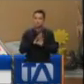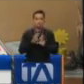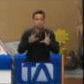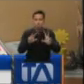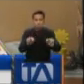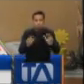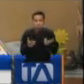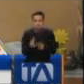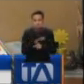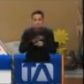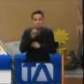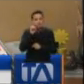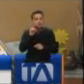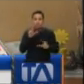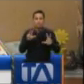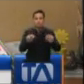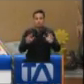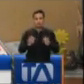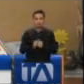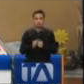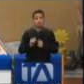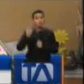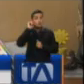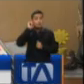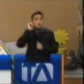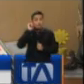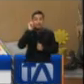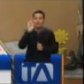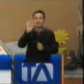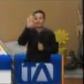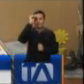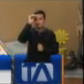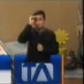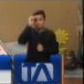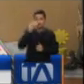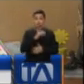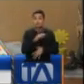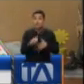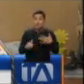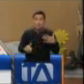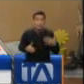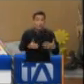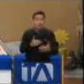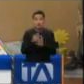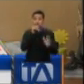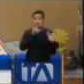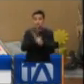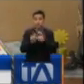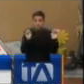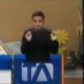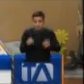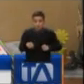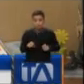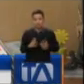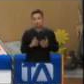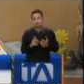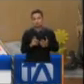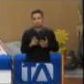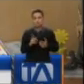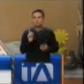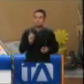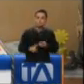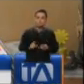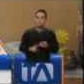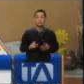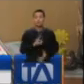sexual, acoso sexual, que las mujeres sepamos todas que tenemos la posibilidad de denunciar, que sepamos